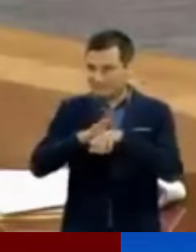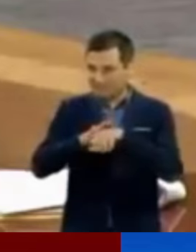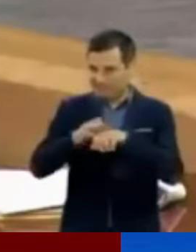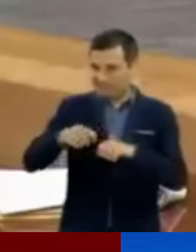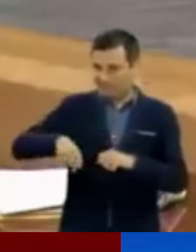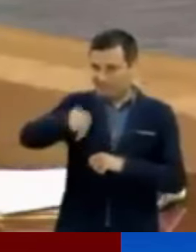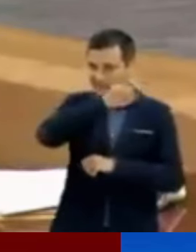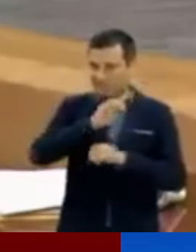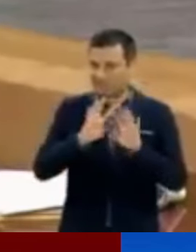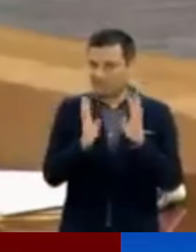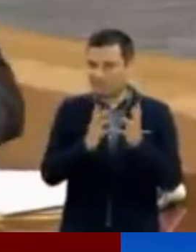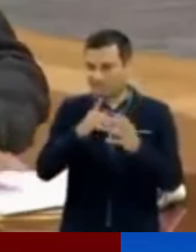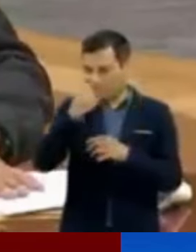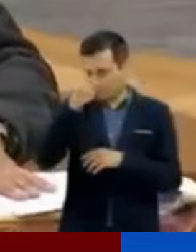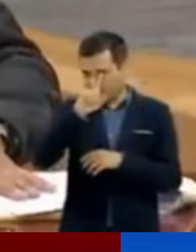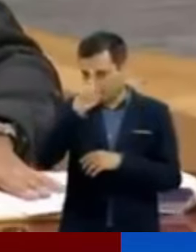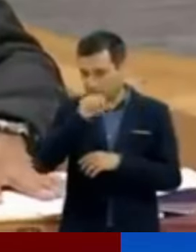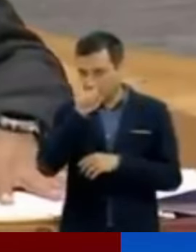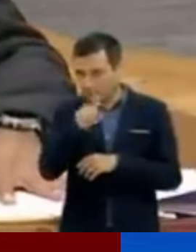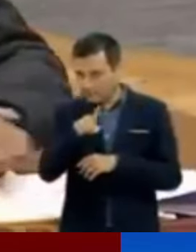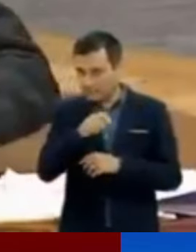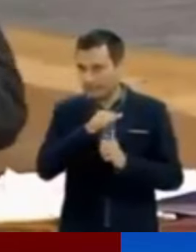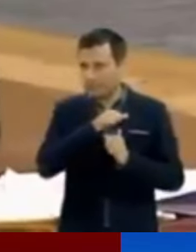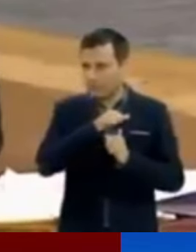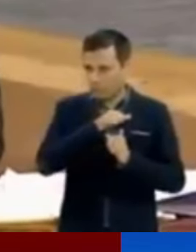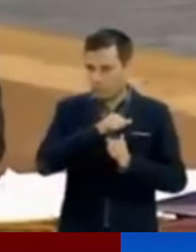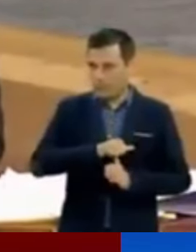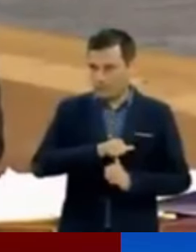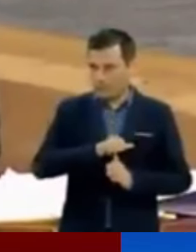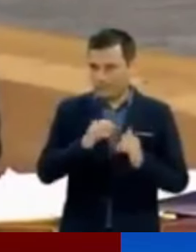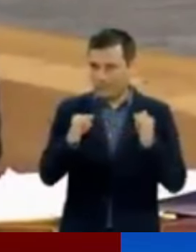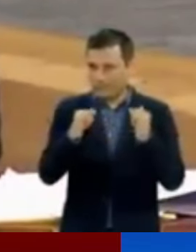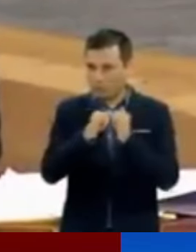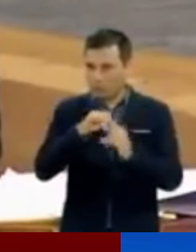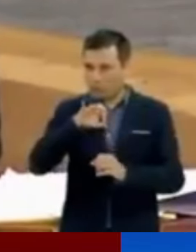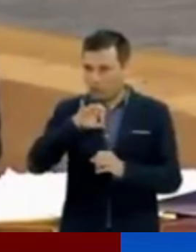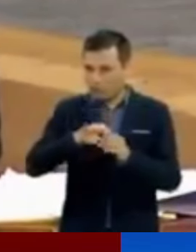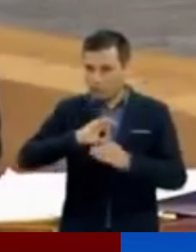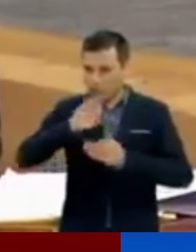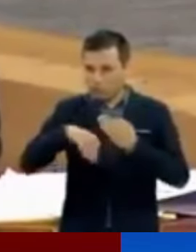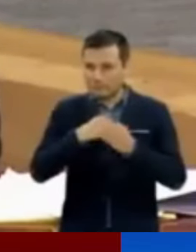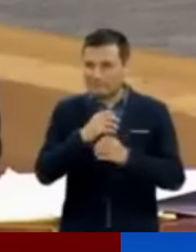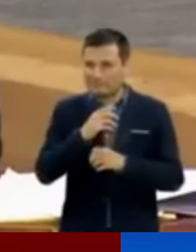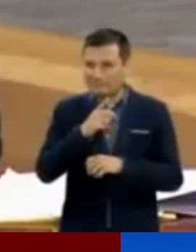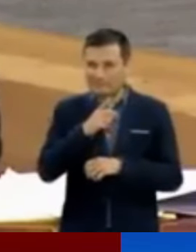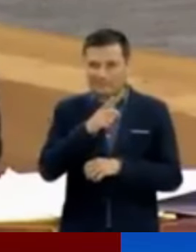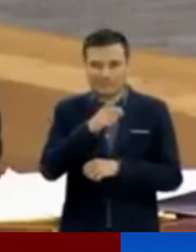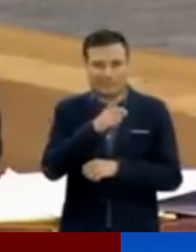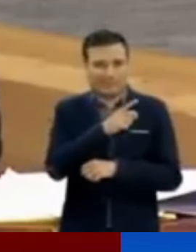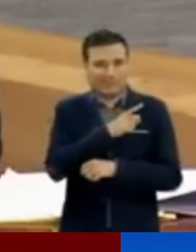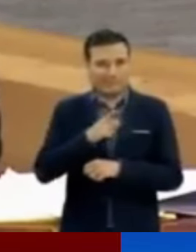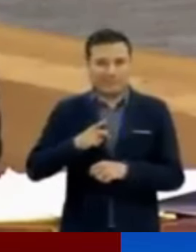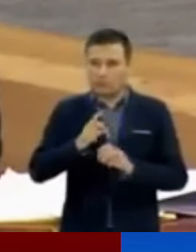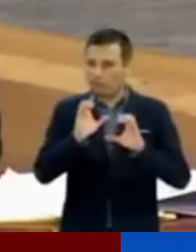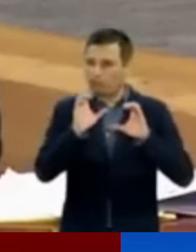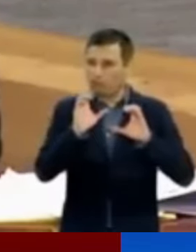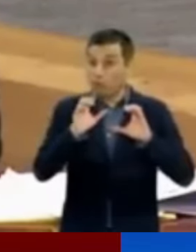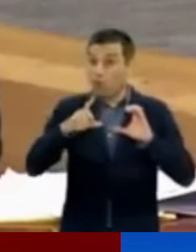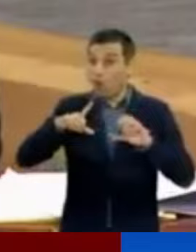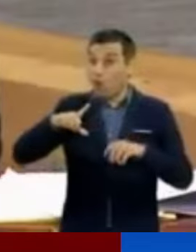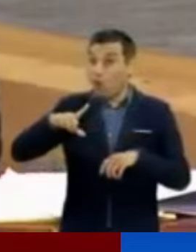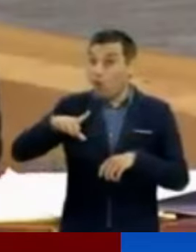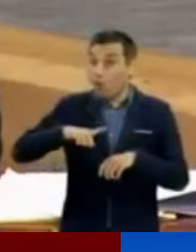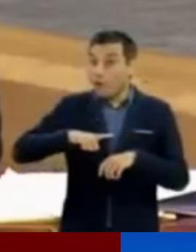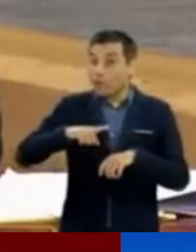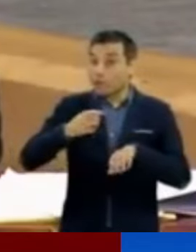este Consejo General, a nuestras autoridades, instituciones electorales para evitar la intervención de los gobiernos, ya